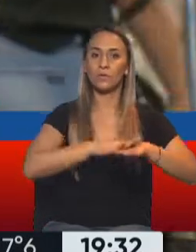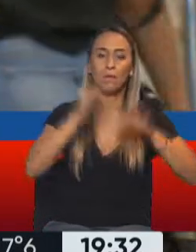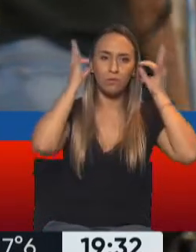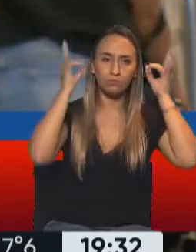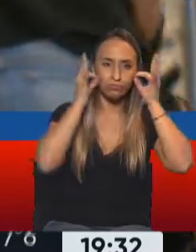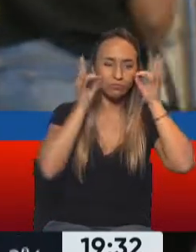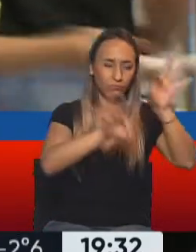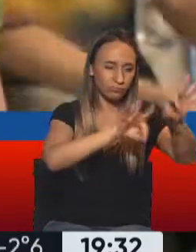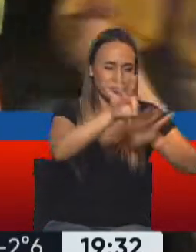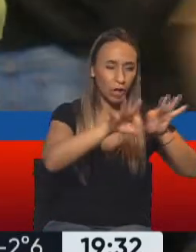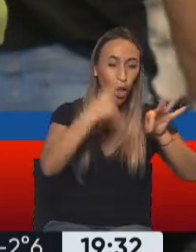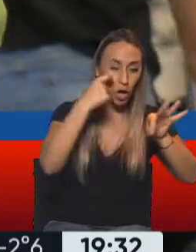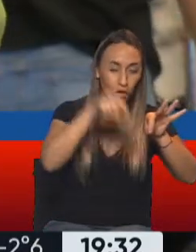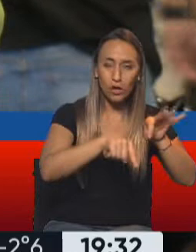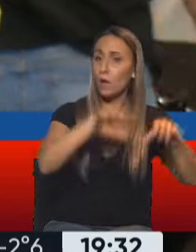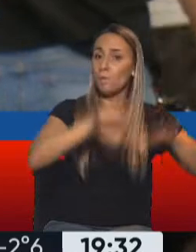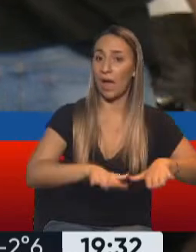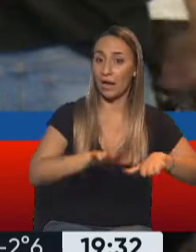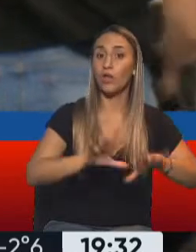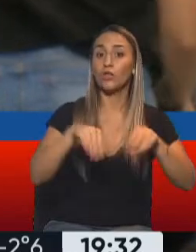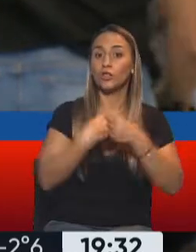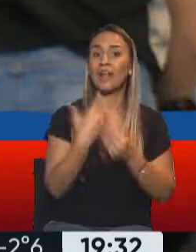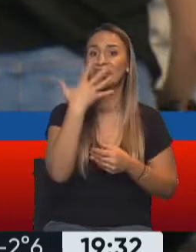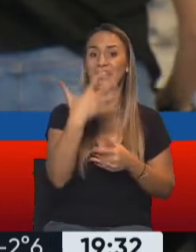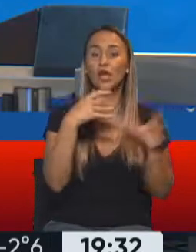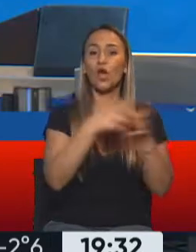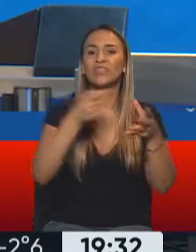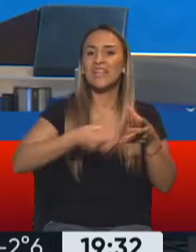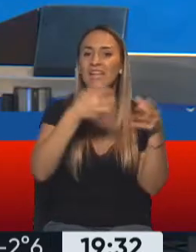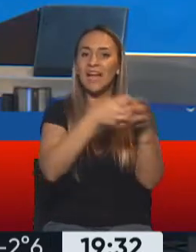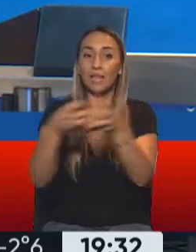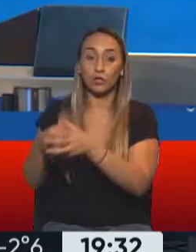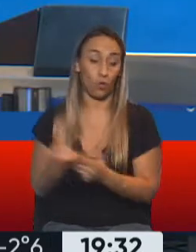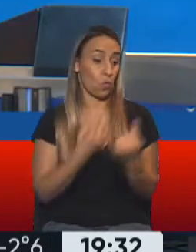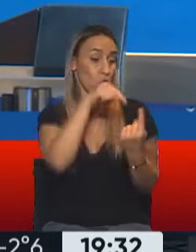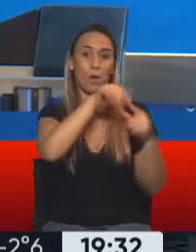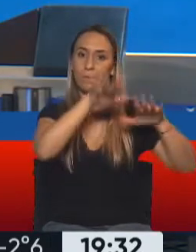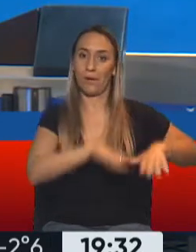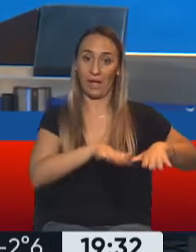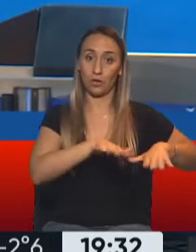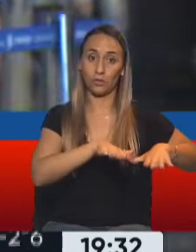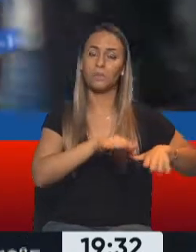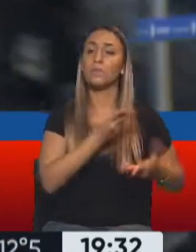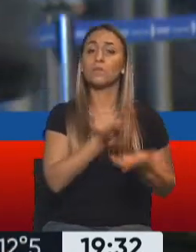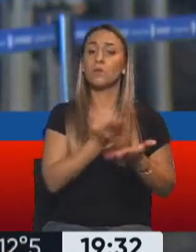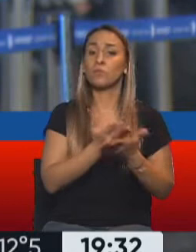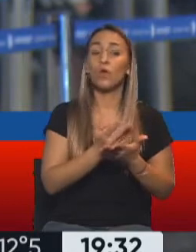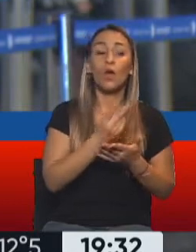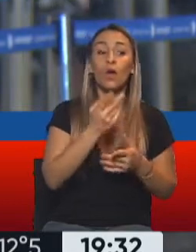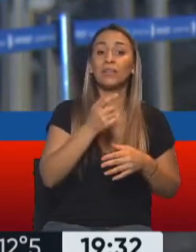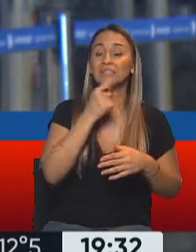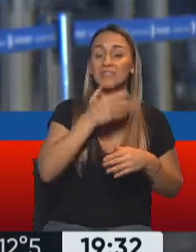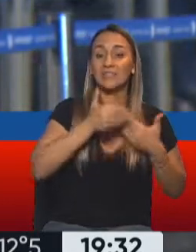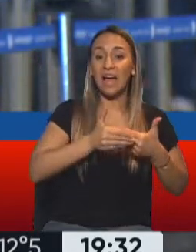APEPSA, uno de los 5 sindicatos que trabajan en la aeronavegación. Esta medida de fuerza propuso un paro cada 2 horas, es